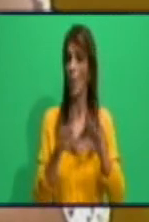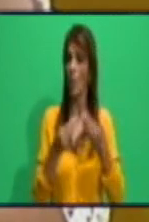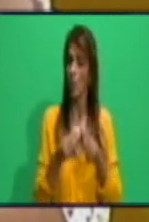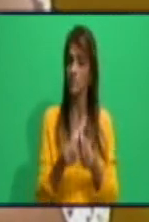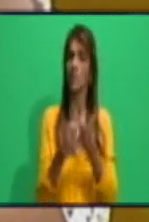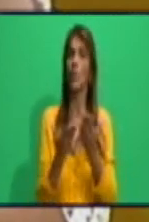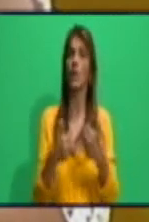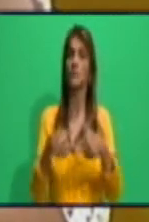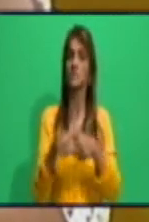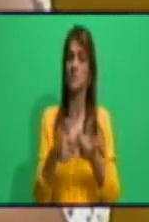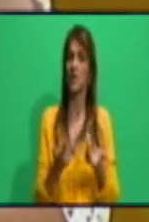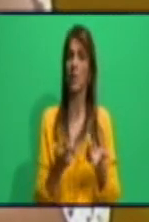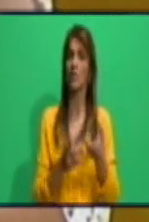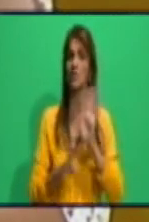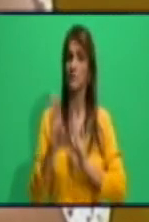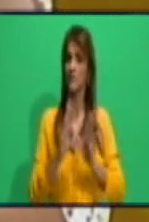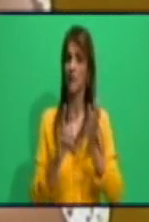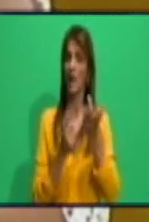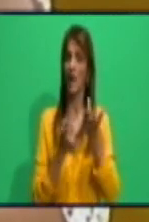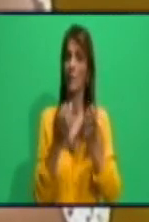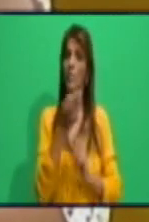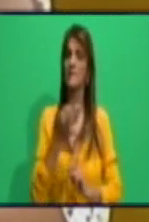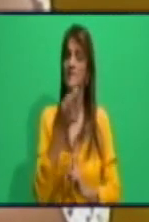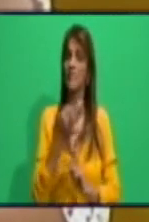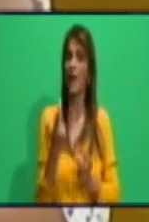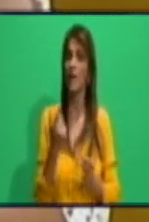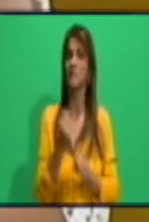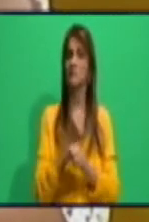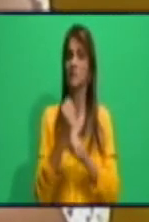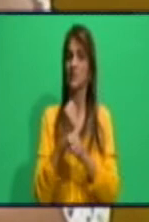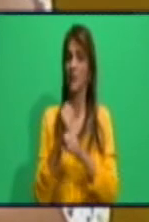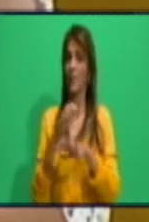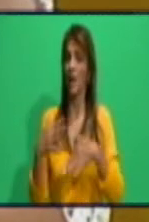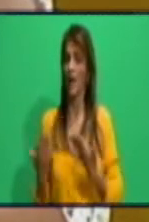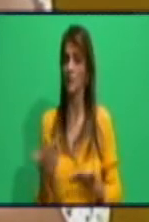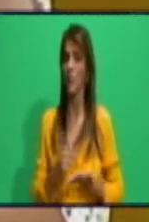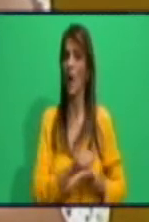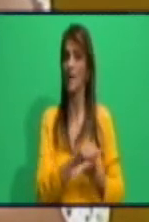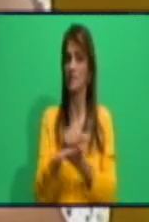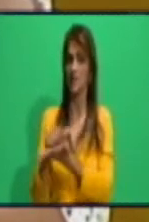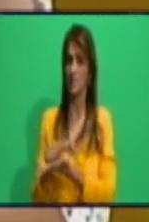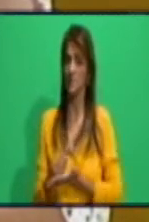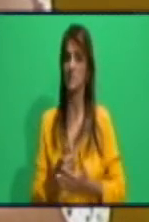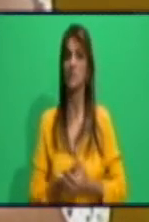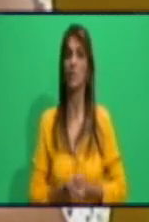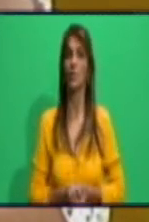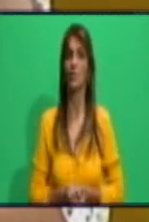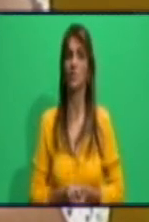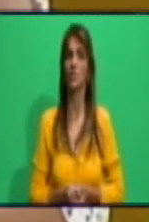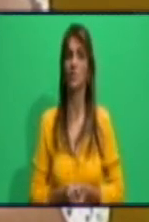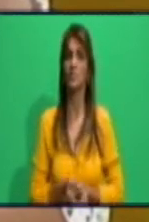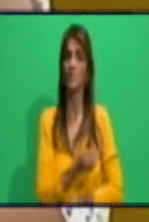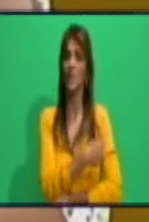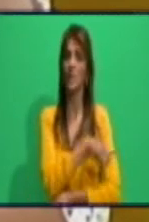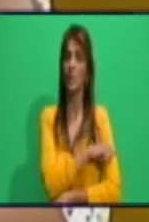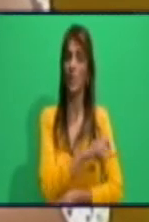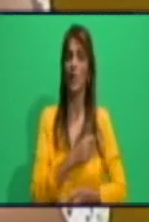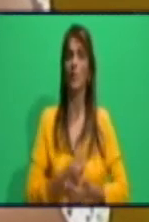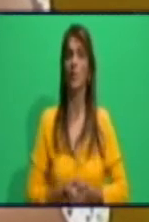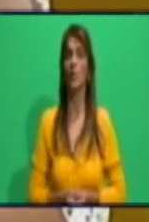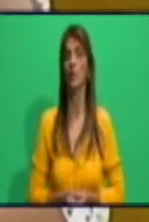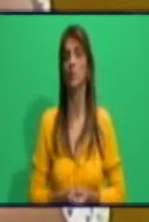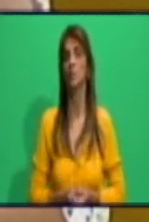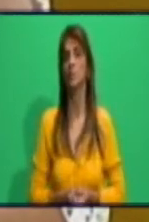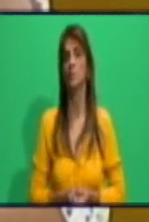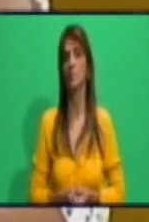donde se coordinan todos estos casos. Una vez que llegan al servicio de respiratorio, que son llevados a esta consulta o son remitidos a la consulta desde